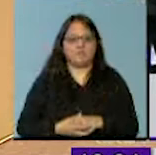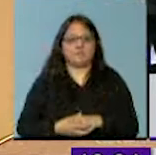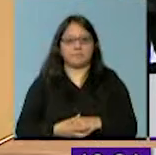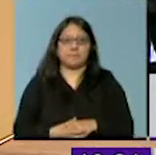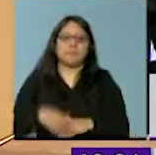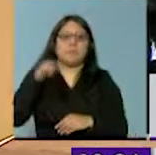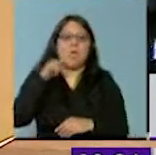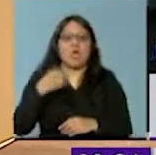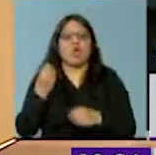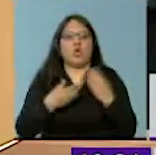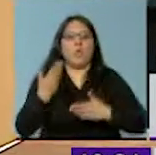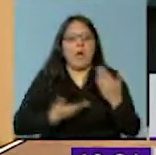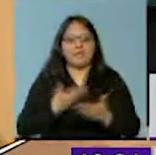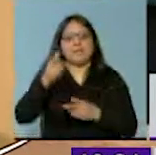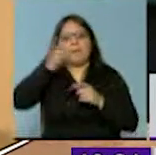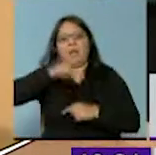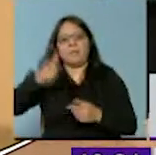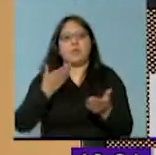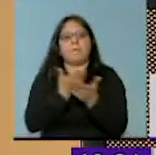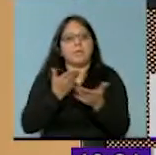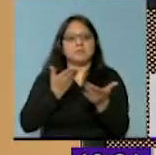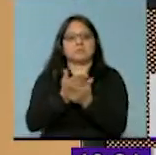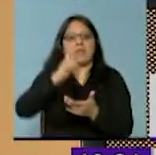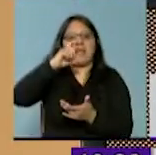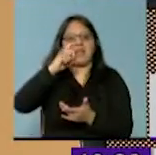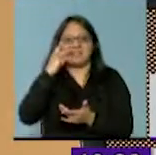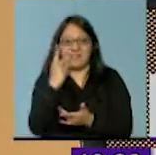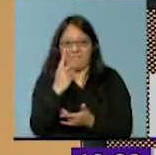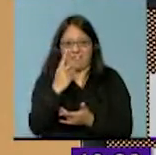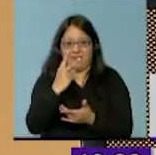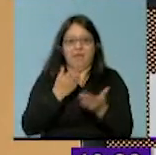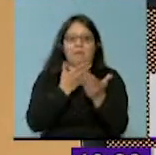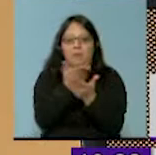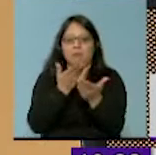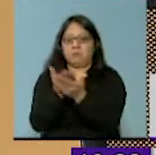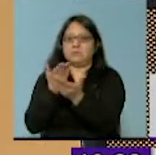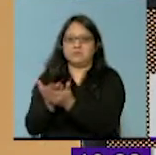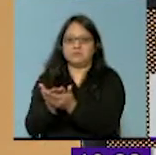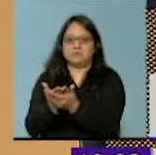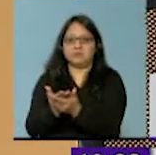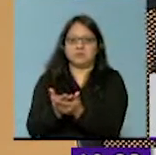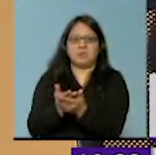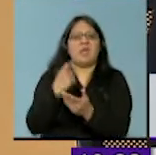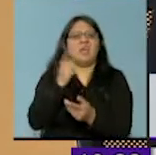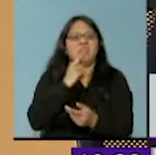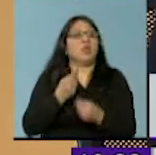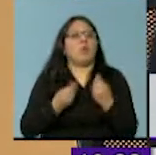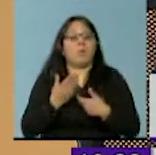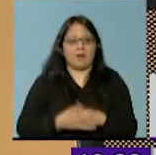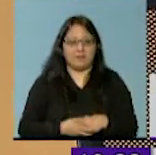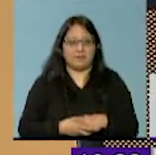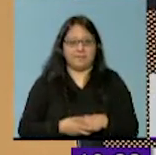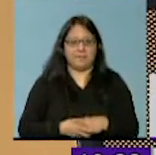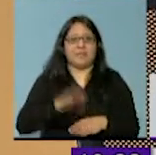pueden llegar nunca a entrar a un lugar, ¿qué respuesta se les da? ¿Sabés quién nos dio la respuesta? La gente del otro lado, Mariana. Gente que tiene